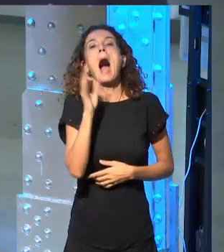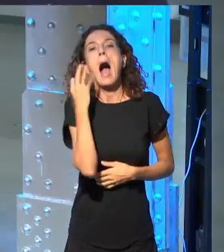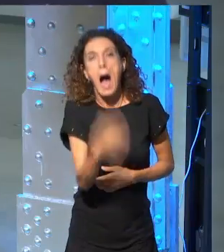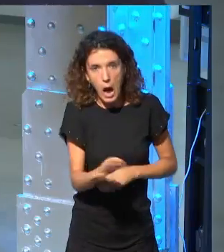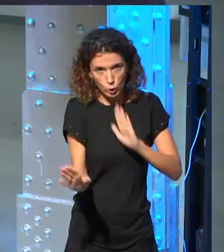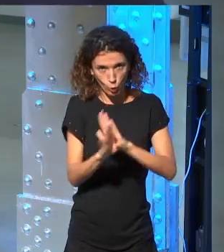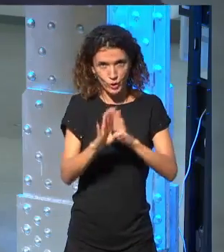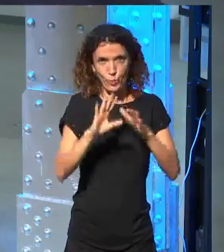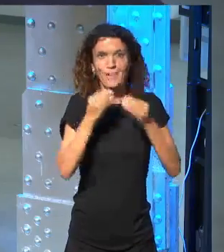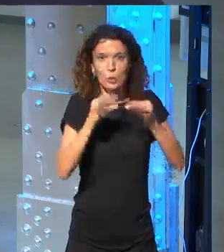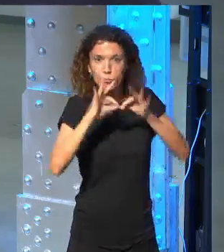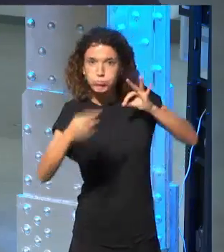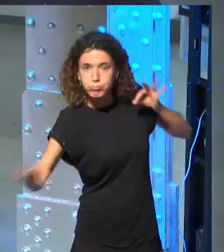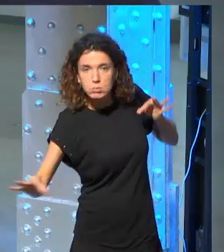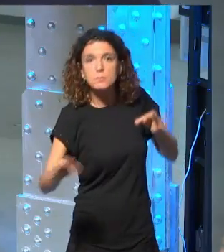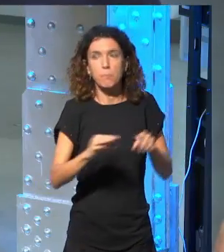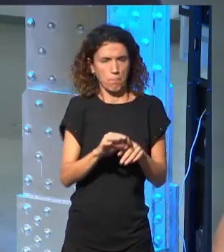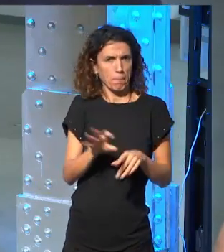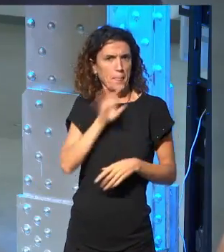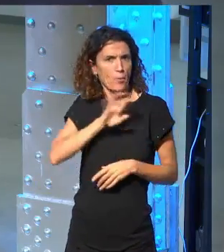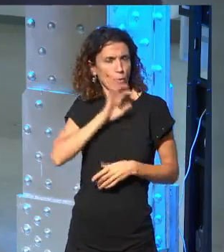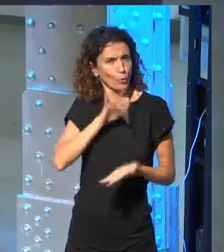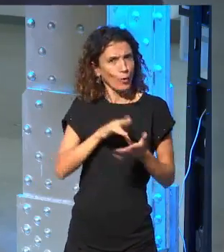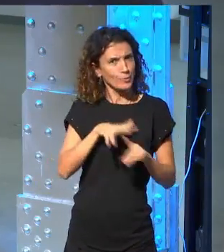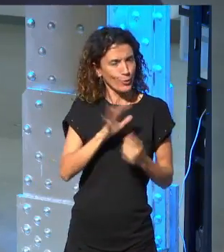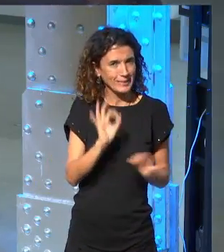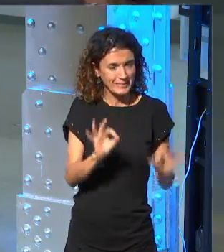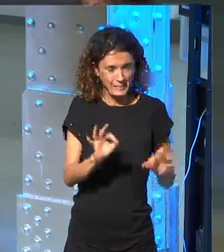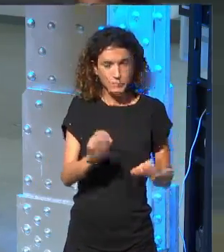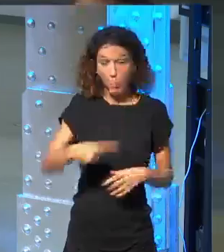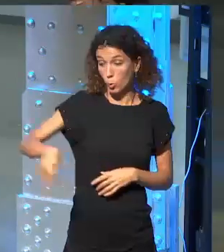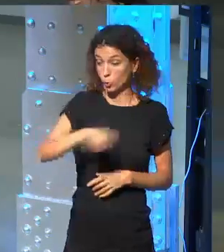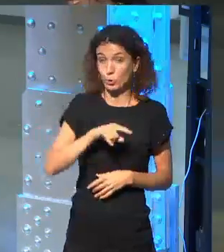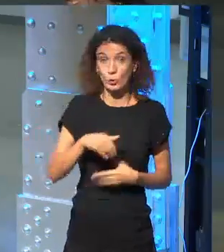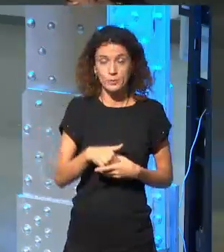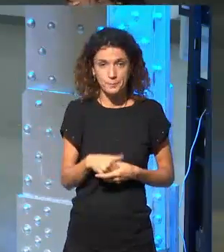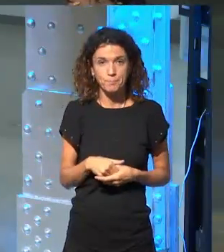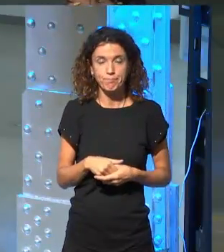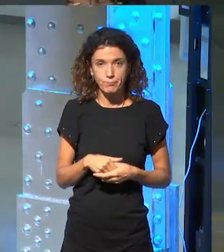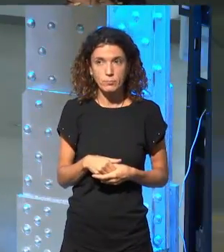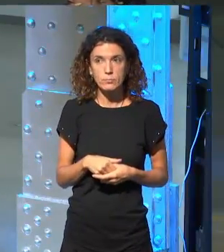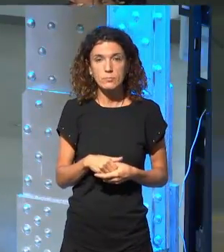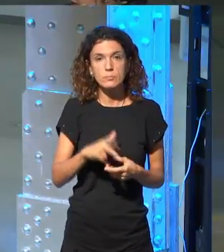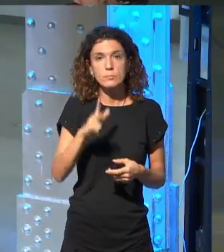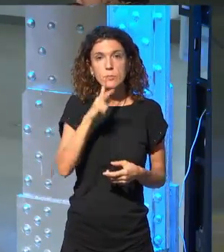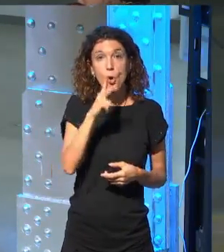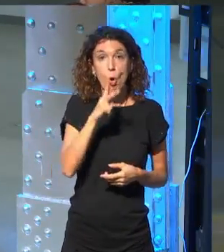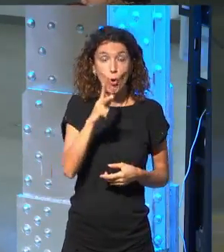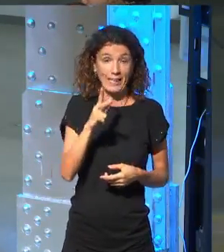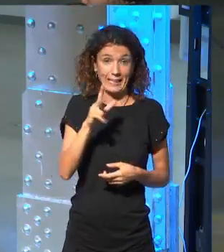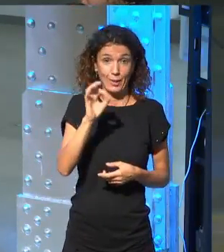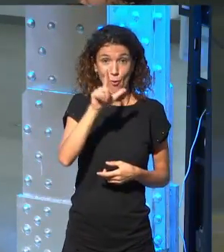que esto sigue. Es un fenómeno muy curioso también de esto que ha pasado. Vosotros, Holly y